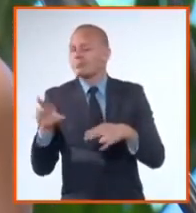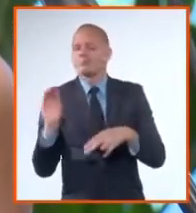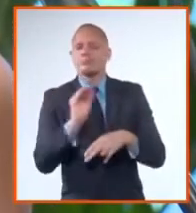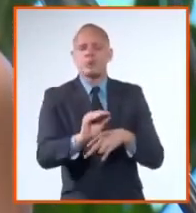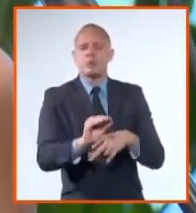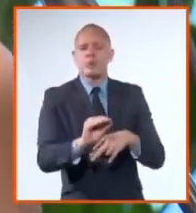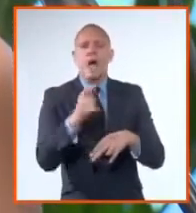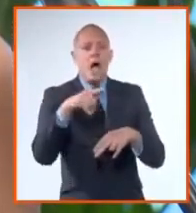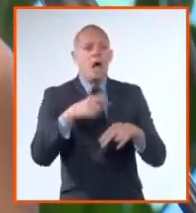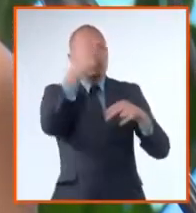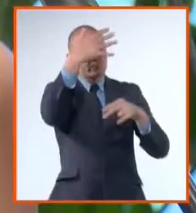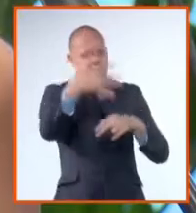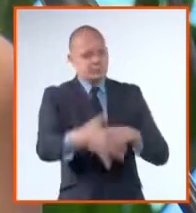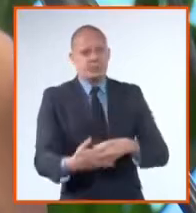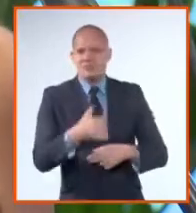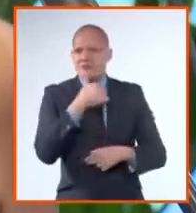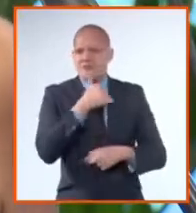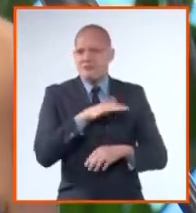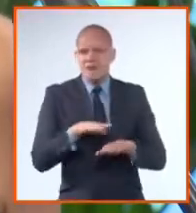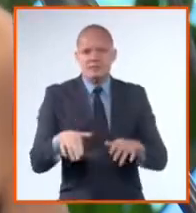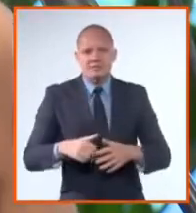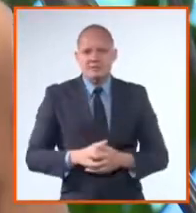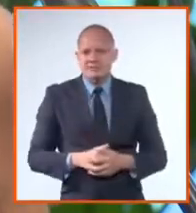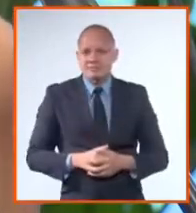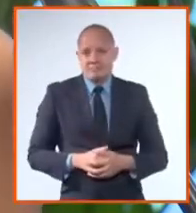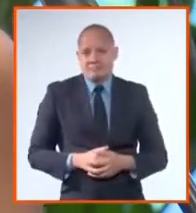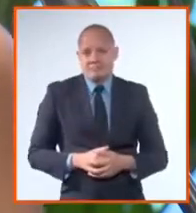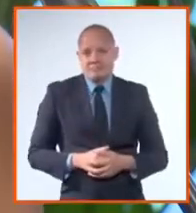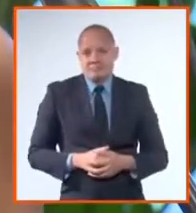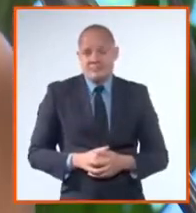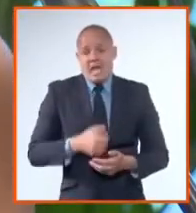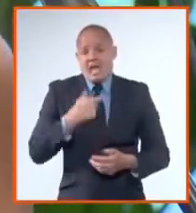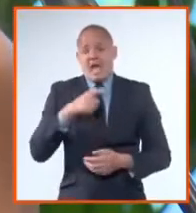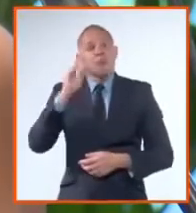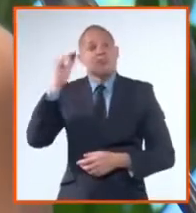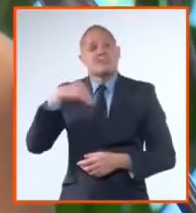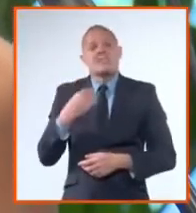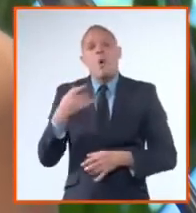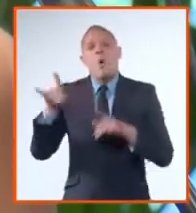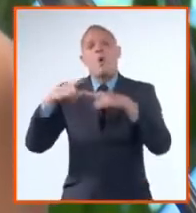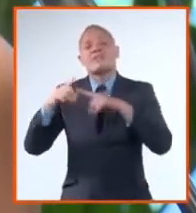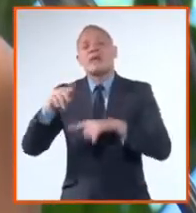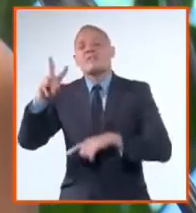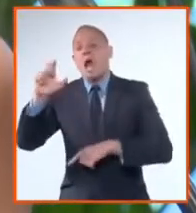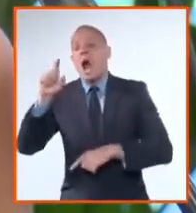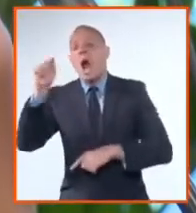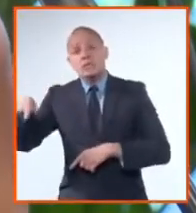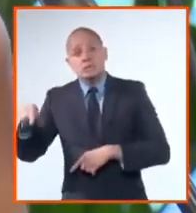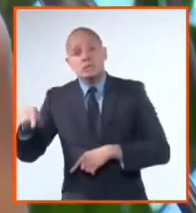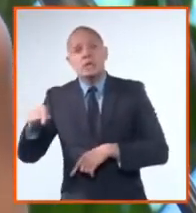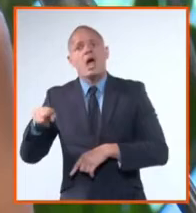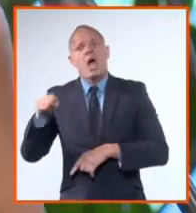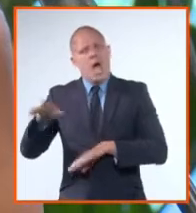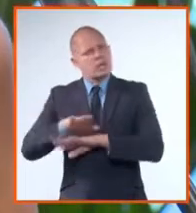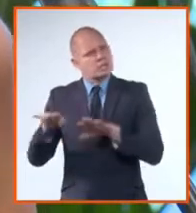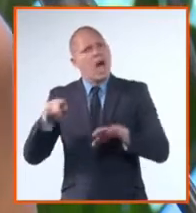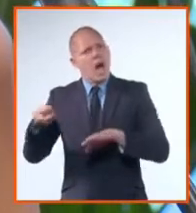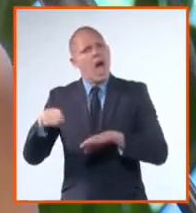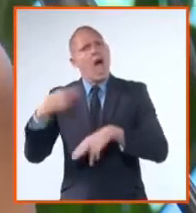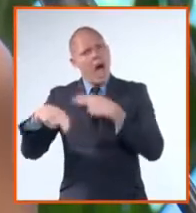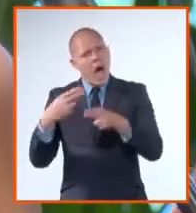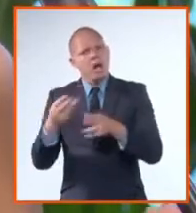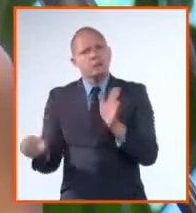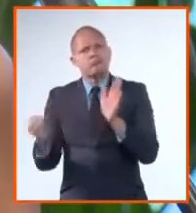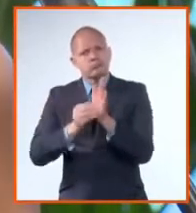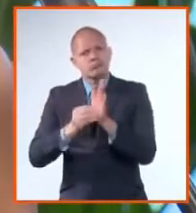hubiéramos podido diagnosticar mejor el paciente. Incluso en la Universidad Marta Abreu se hizo un software para clasificar las imágenes, saber si eran COVID o no eran COVID, pero no